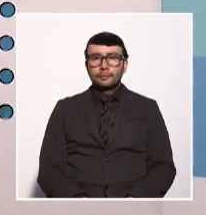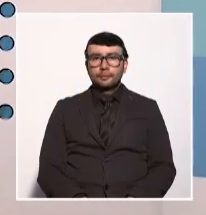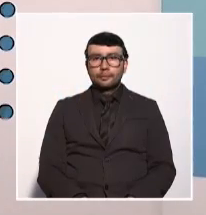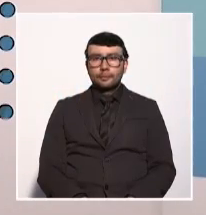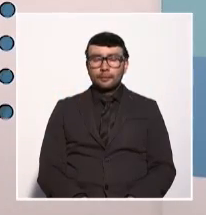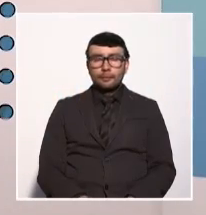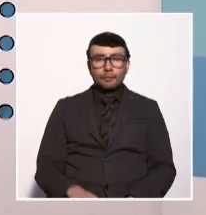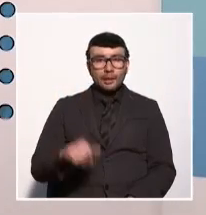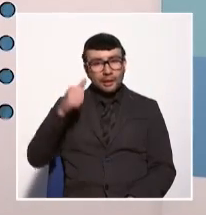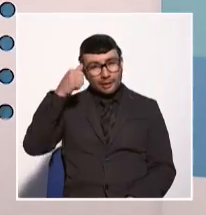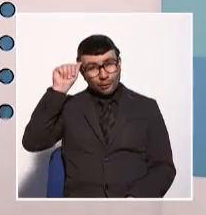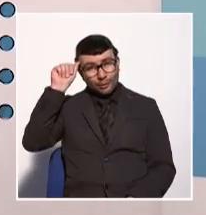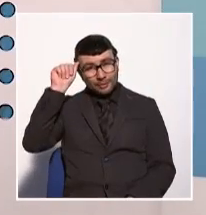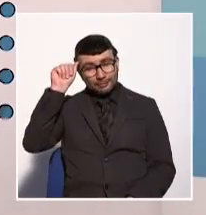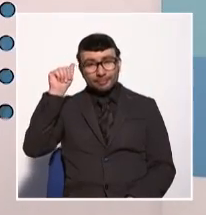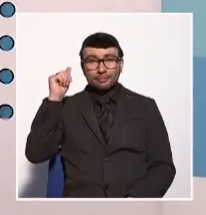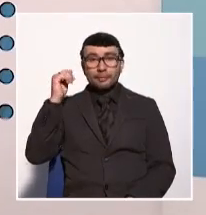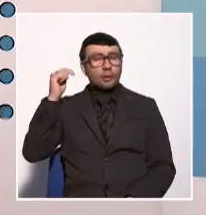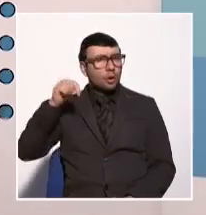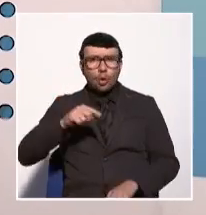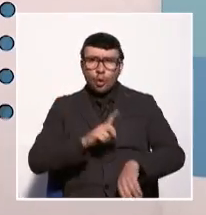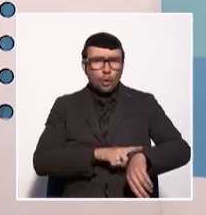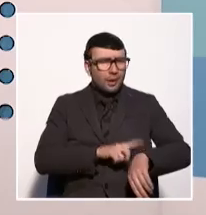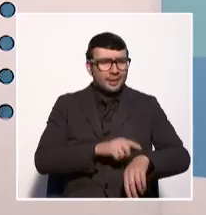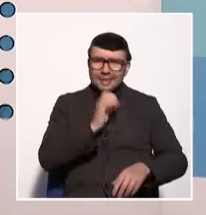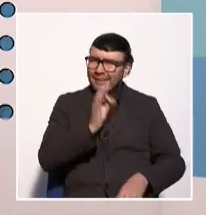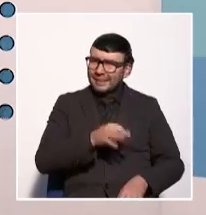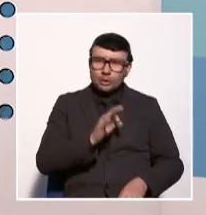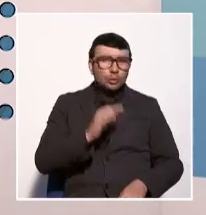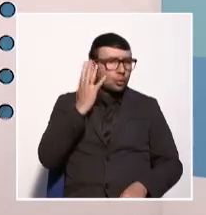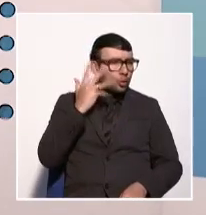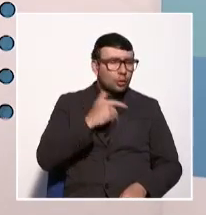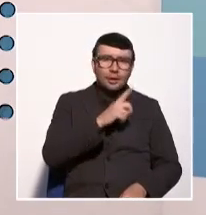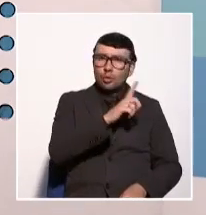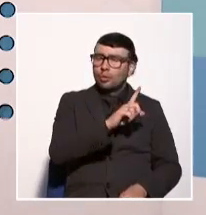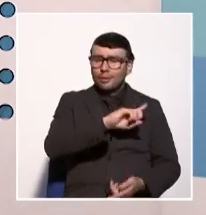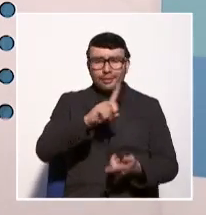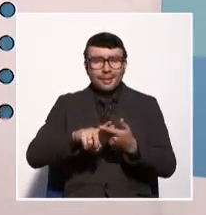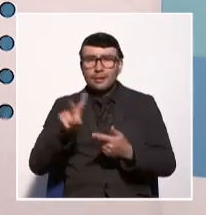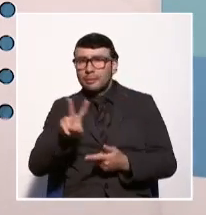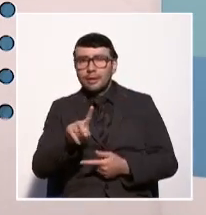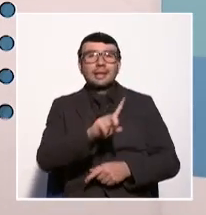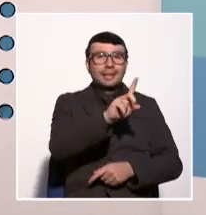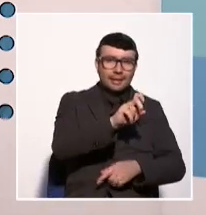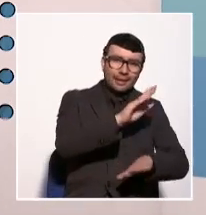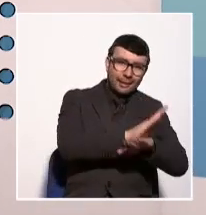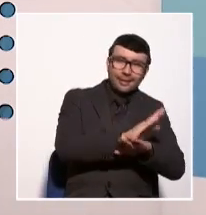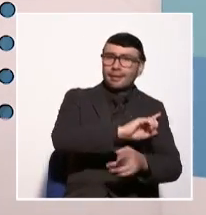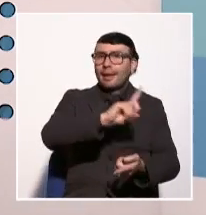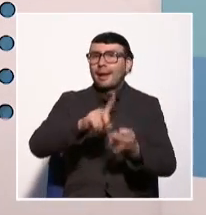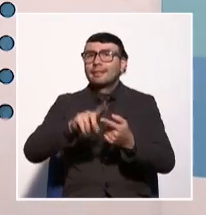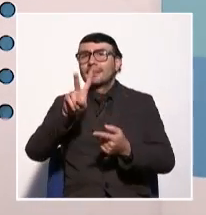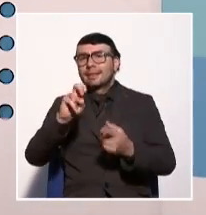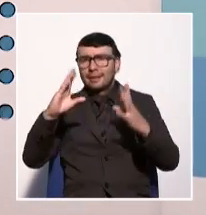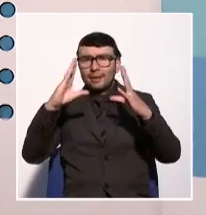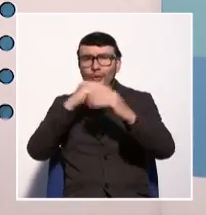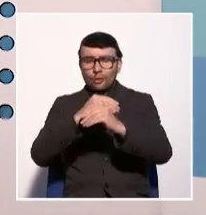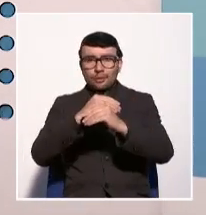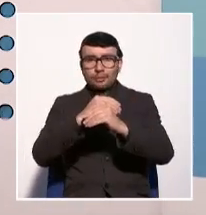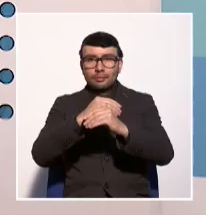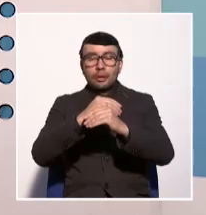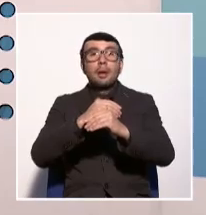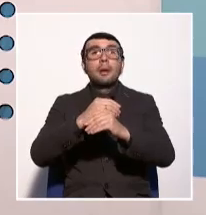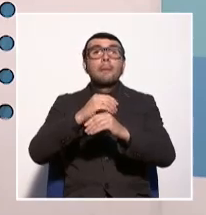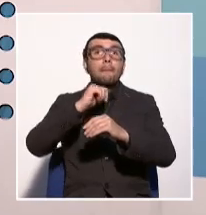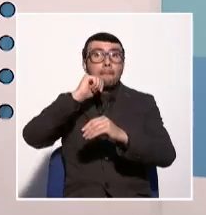recuerden que estamos a esta hora 6 a 7 en directo 6 de la tarde a 7 de la noche en directo por telecafé y al otro día la